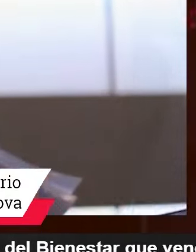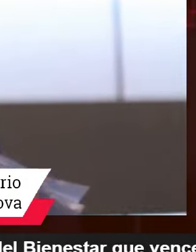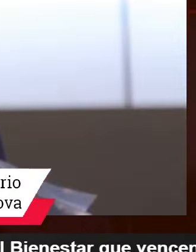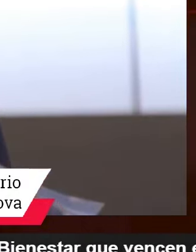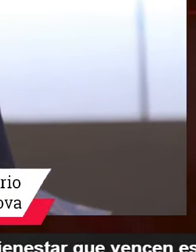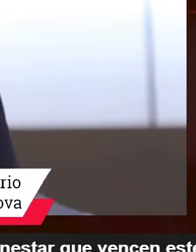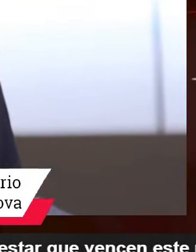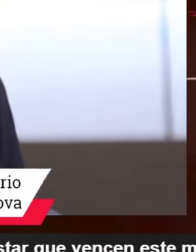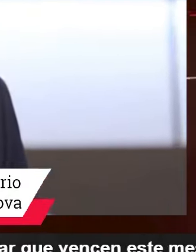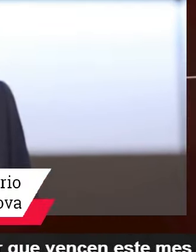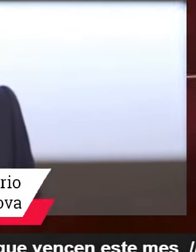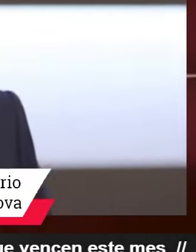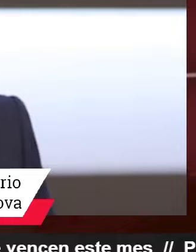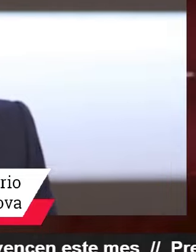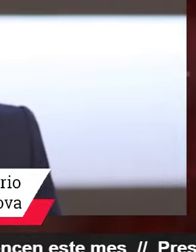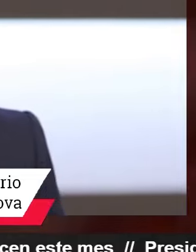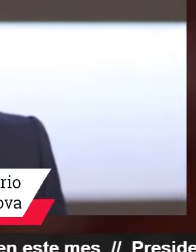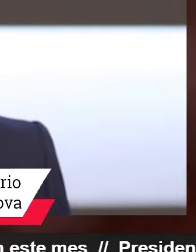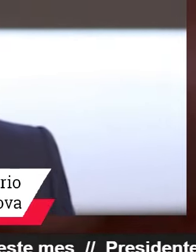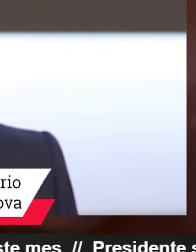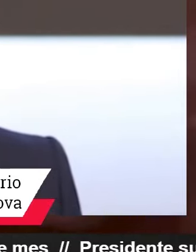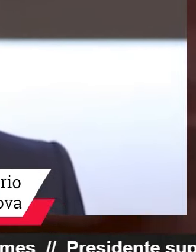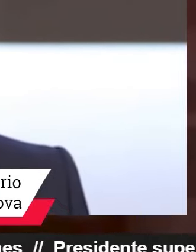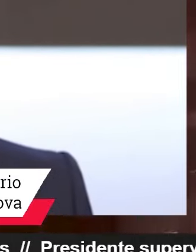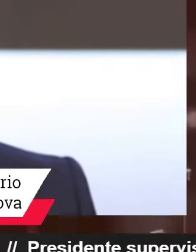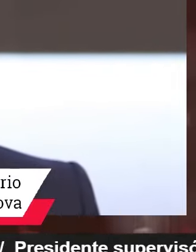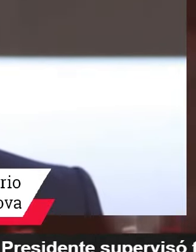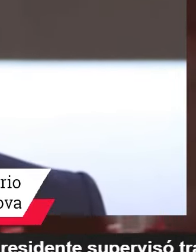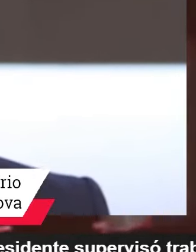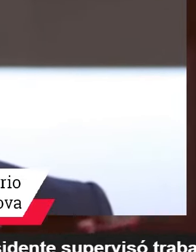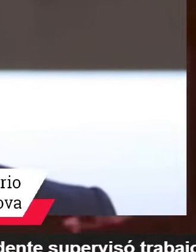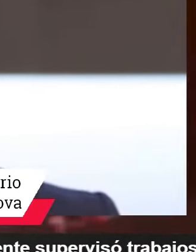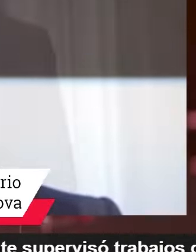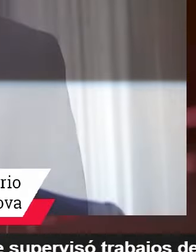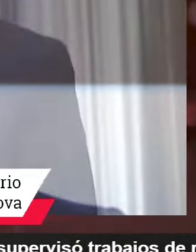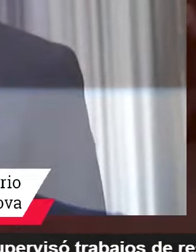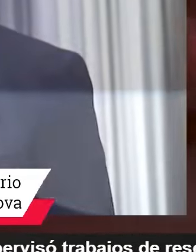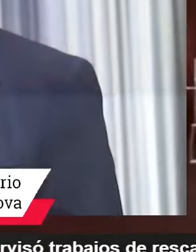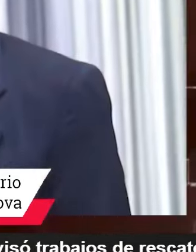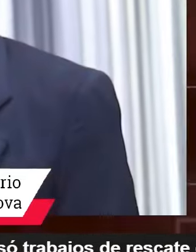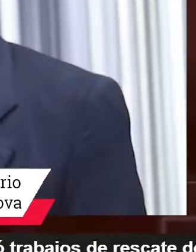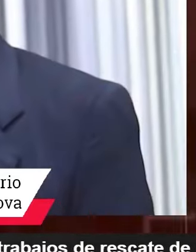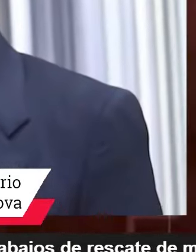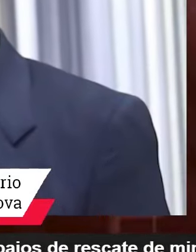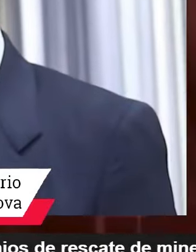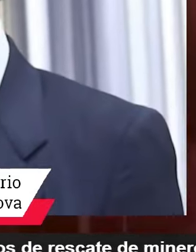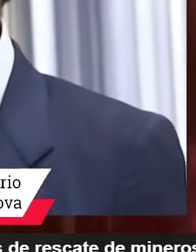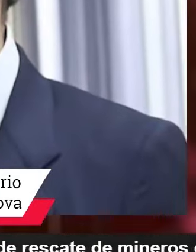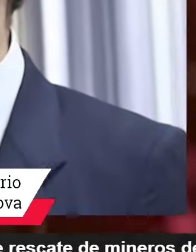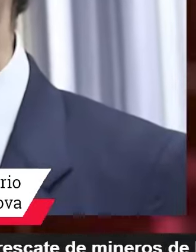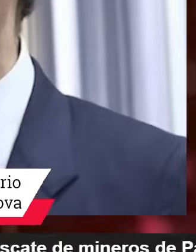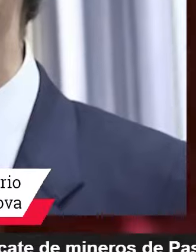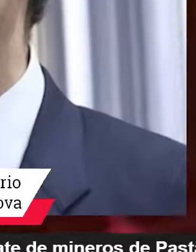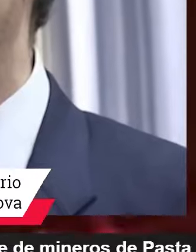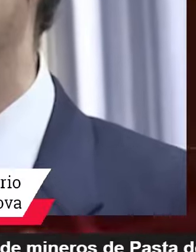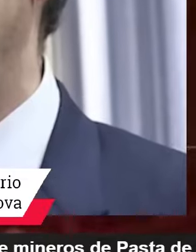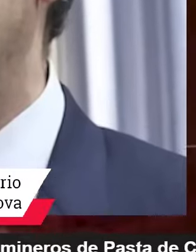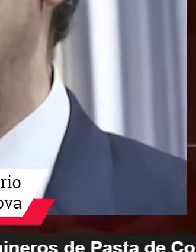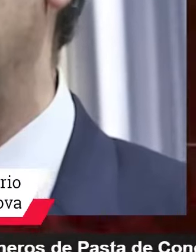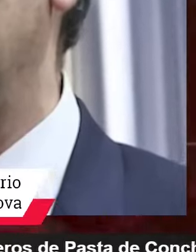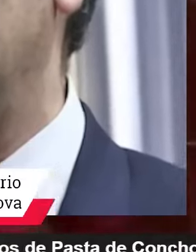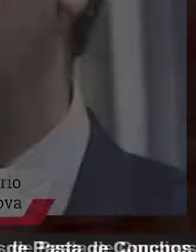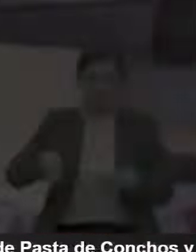electoral porque es un tema muy importante vamos a ver las palabras de de Carla humfrey el pasado 15